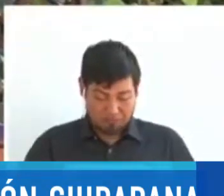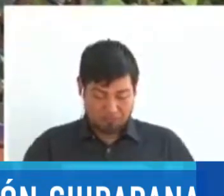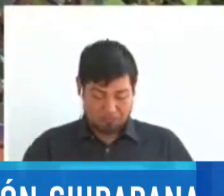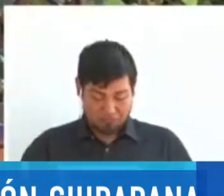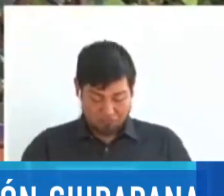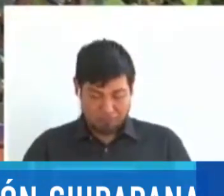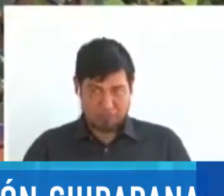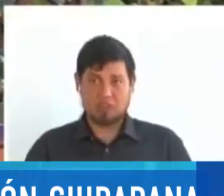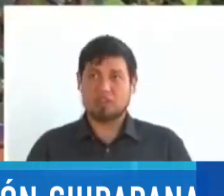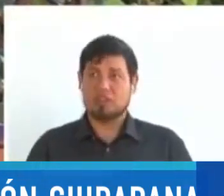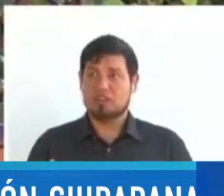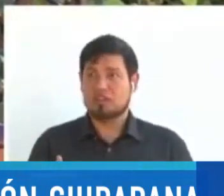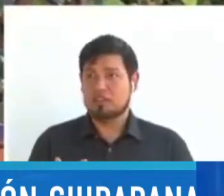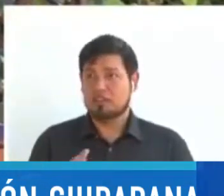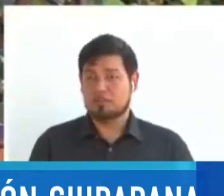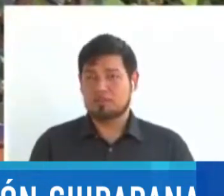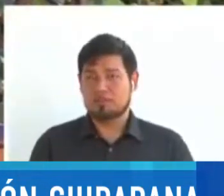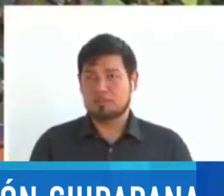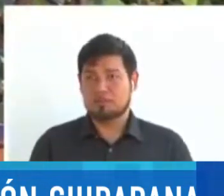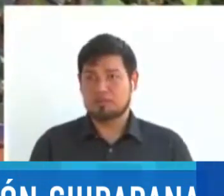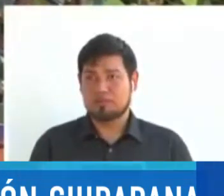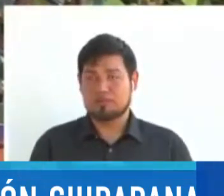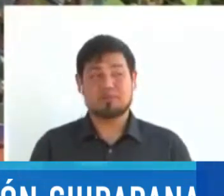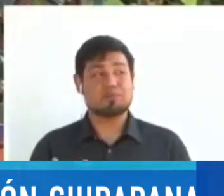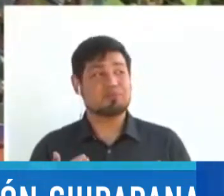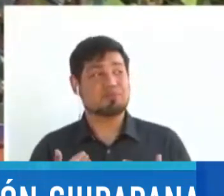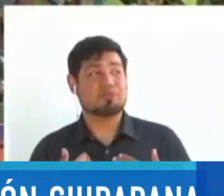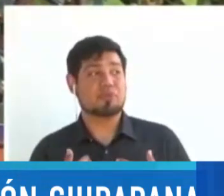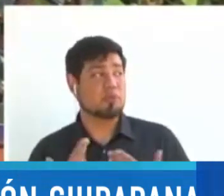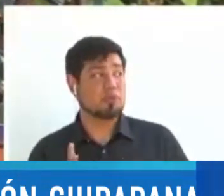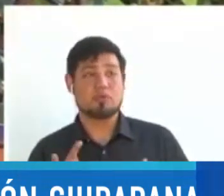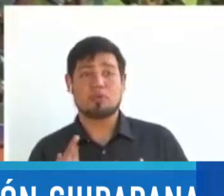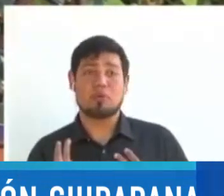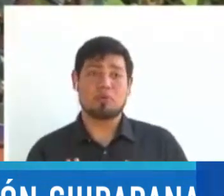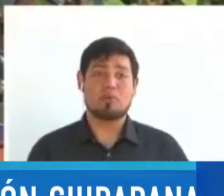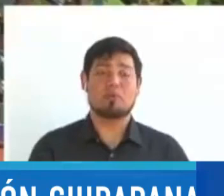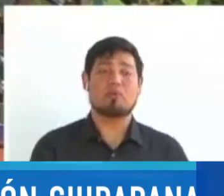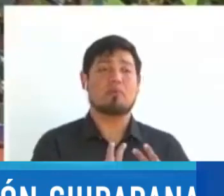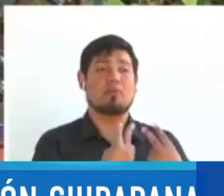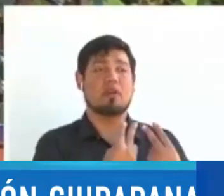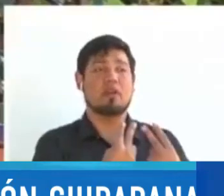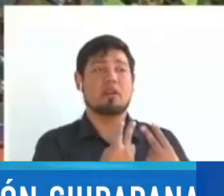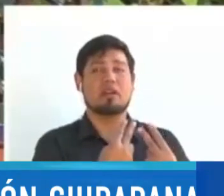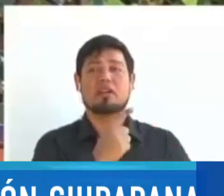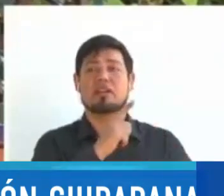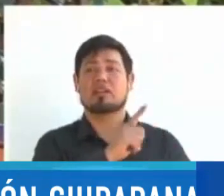mucho tiempo haber estado fuera de mi querida ciudad de Valdivia, representándola en el fútbol,